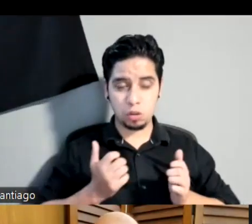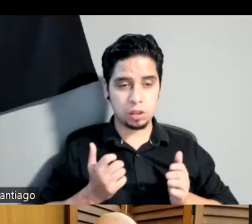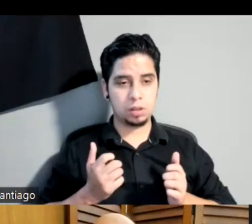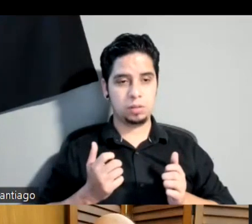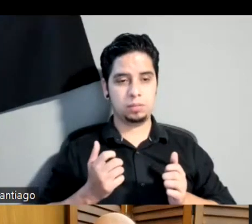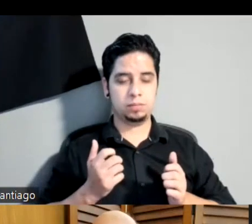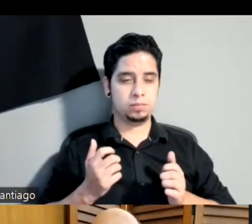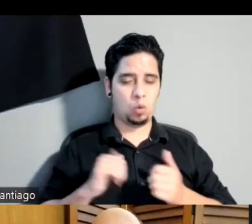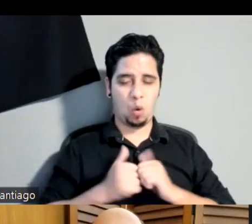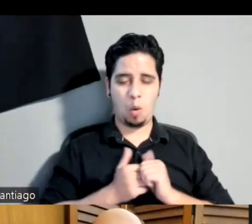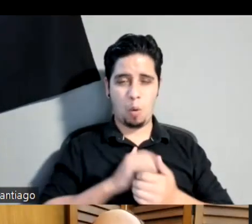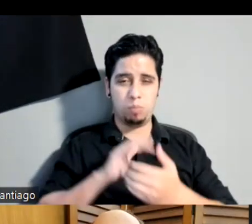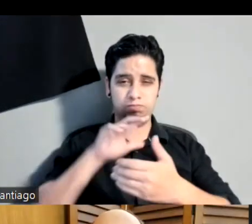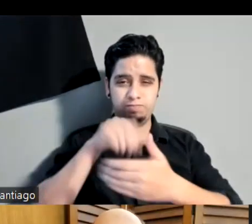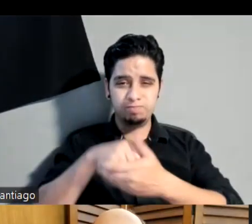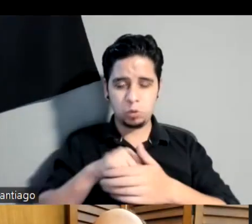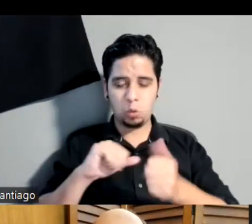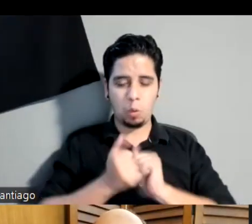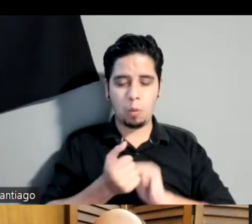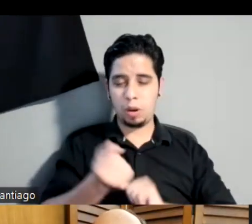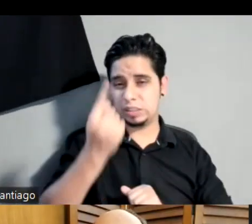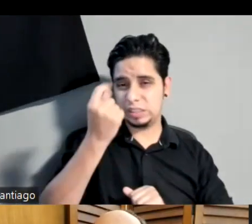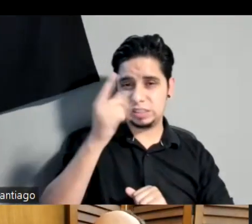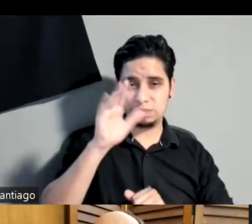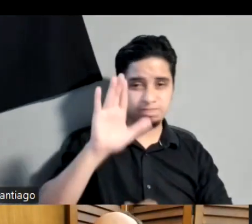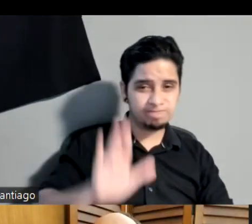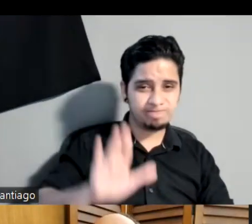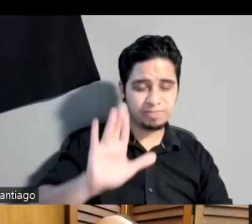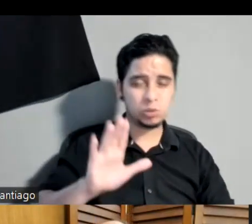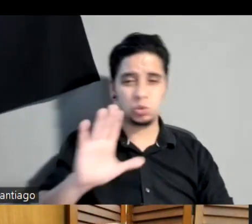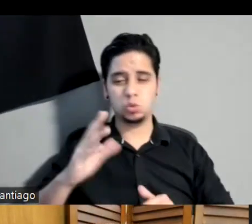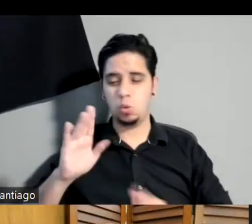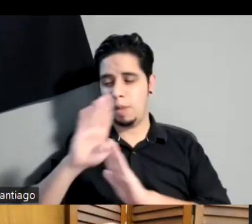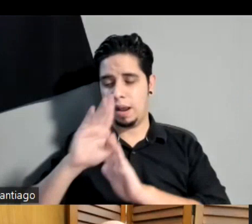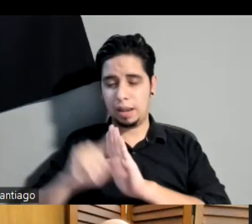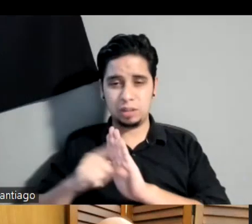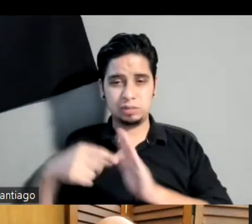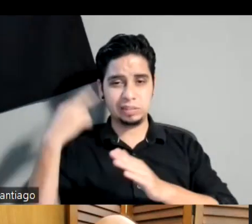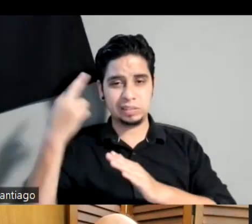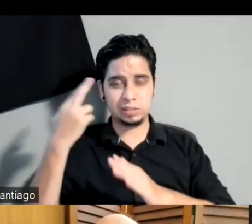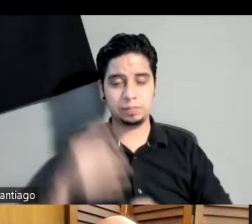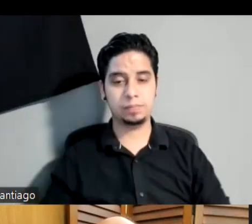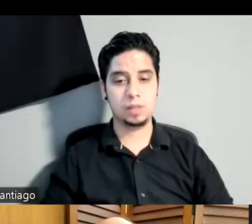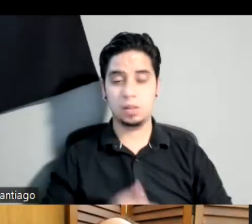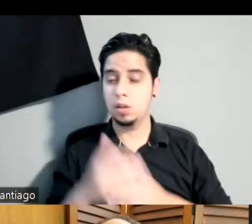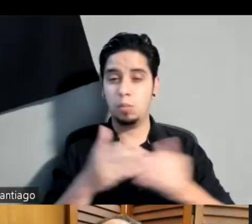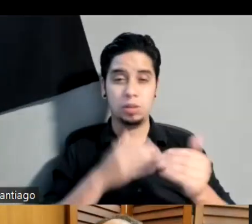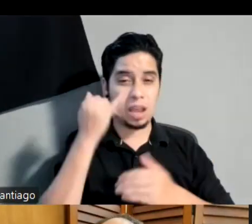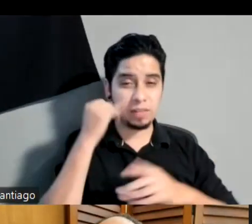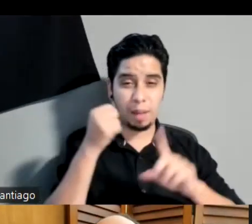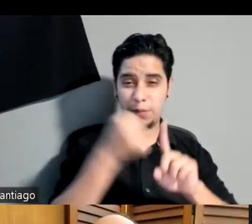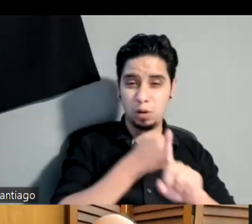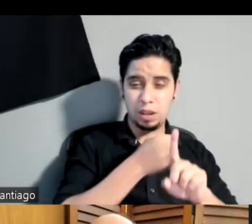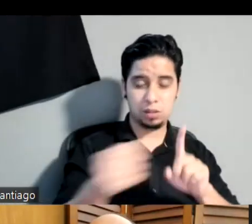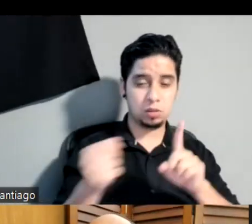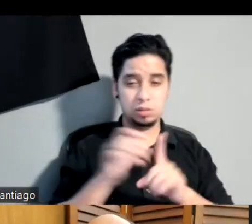empatizar, puedes entender de dónde viene esa persona. Y aunque sea violento y trágico, a la